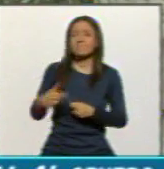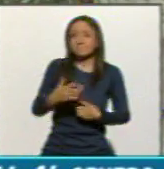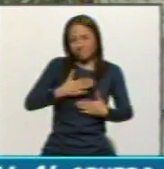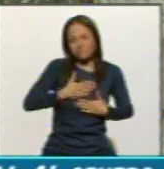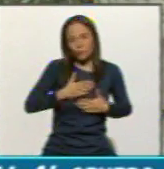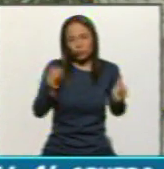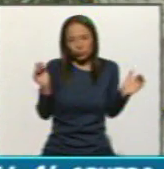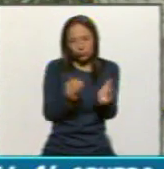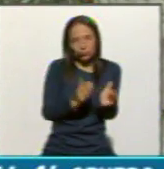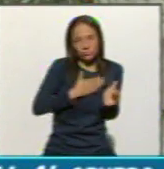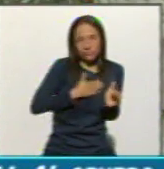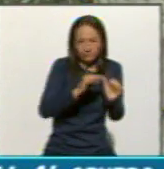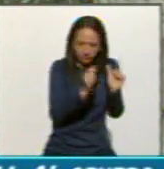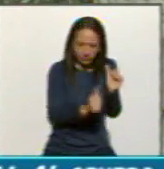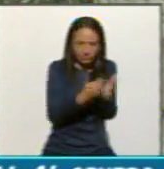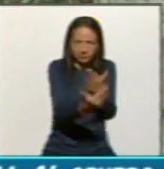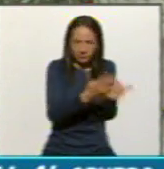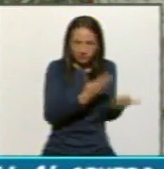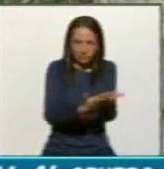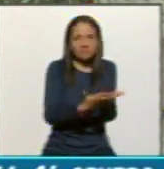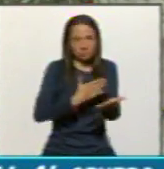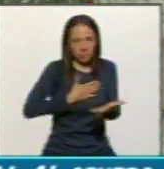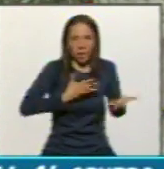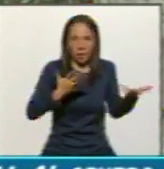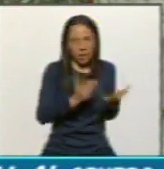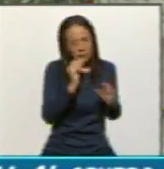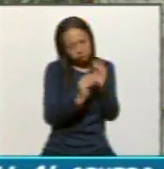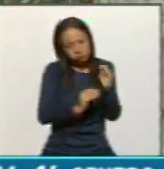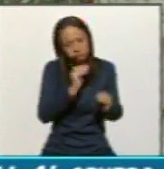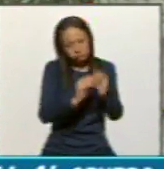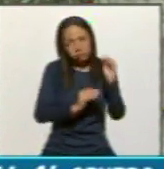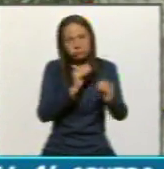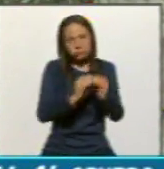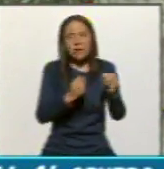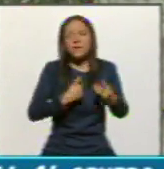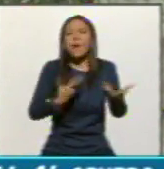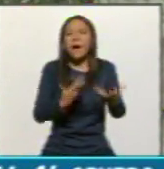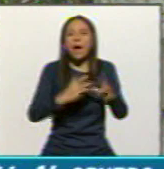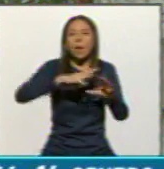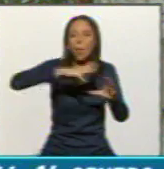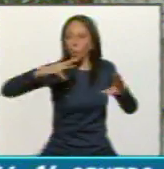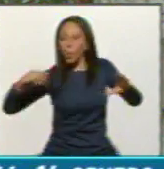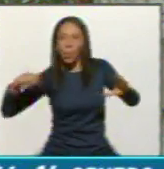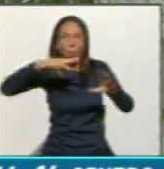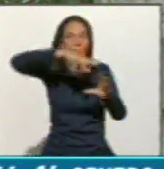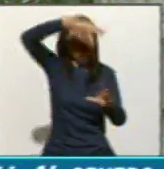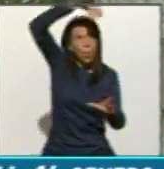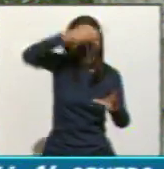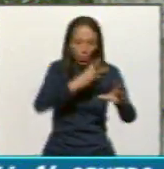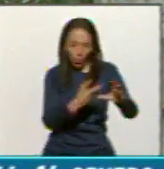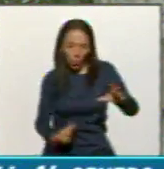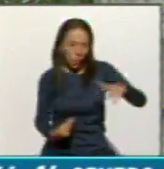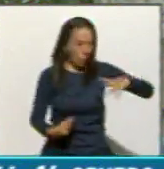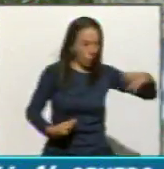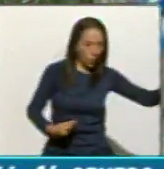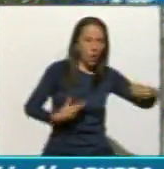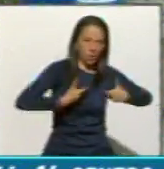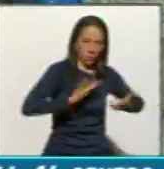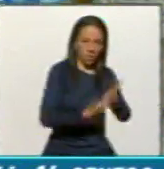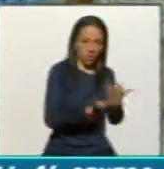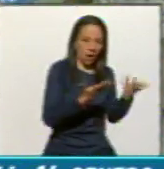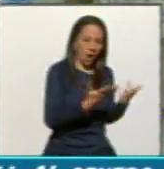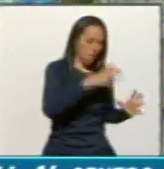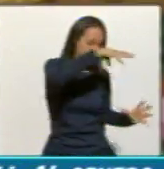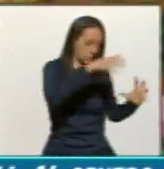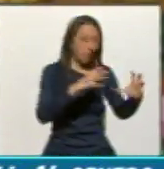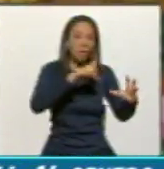actividad al realizar las piñatas es elaborar toda la parte de los conos y ensamblarlas. Es un poco darle la forma